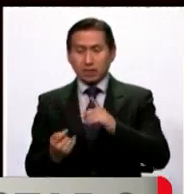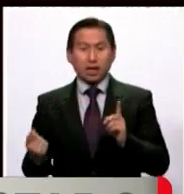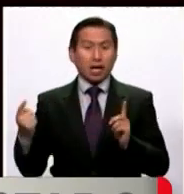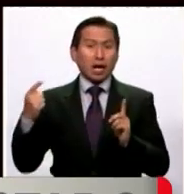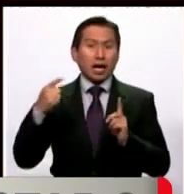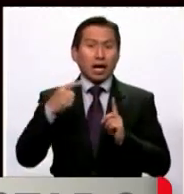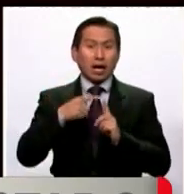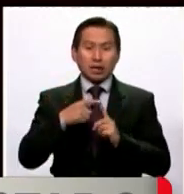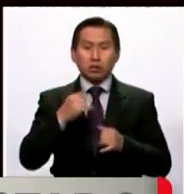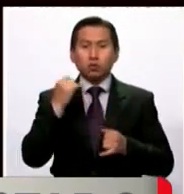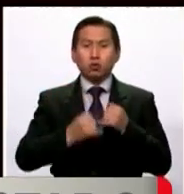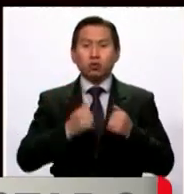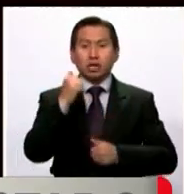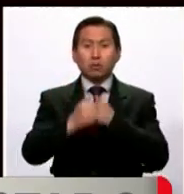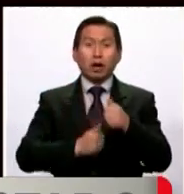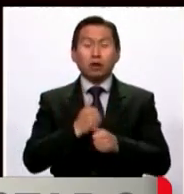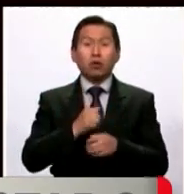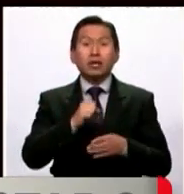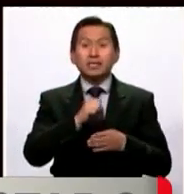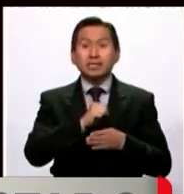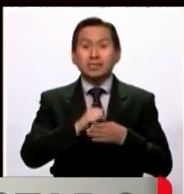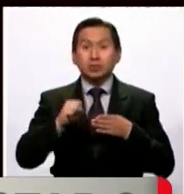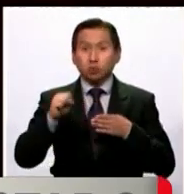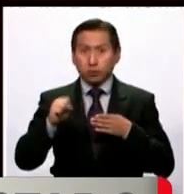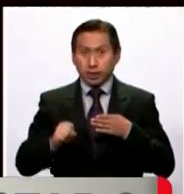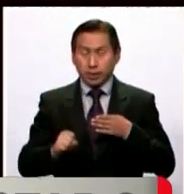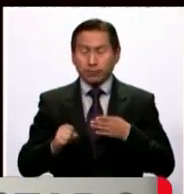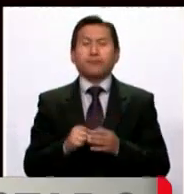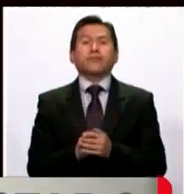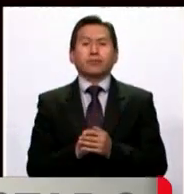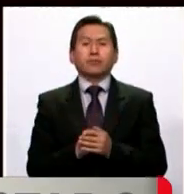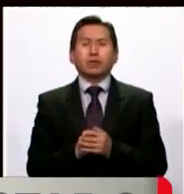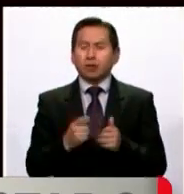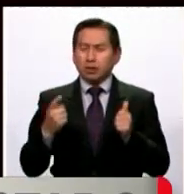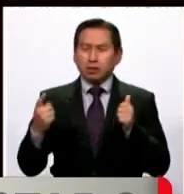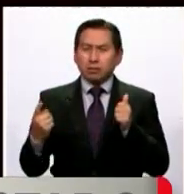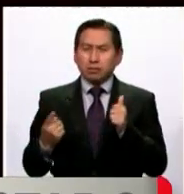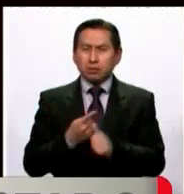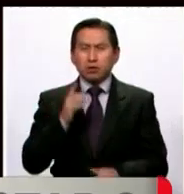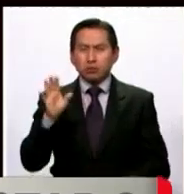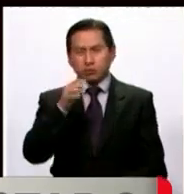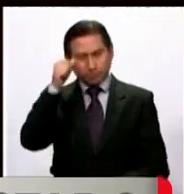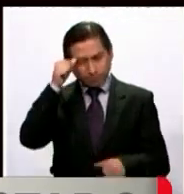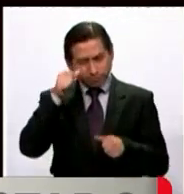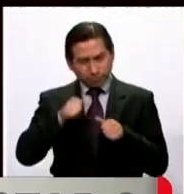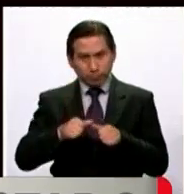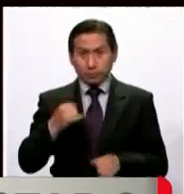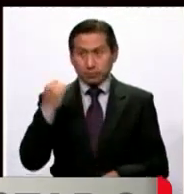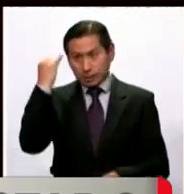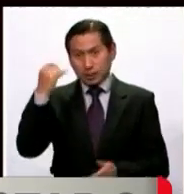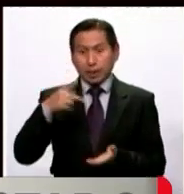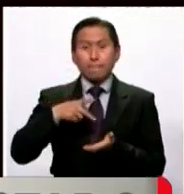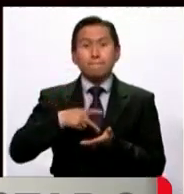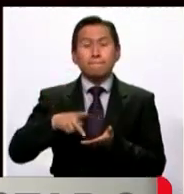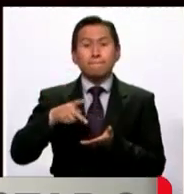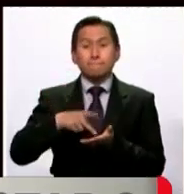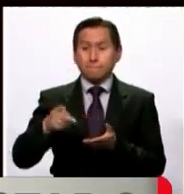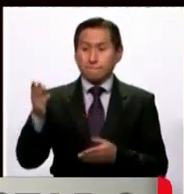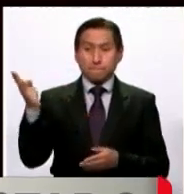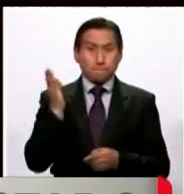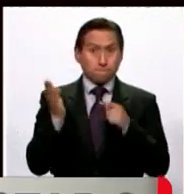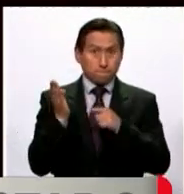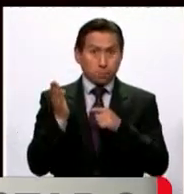el último año de secundaria. Al principio, como recordarán, la idea fue pagar este